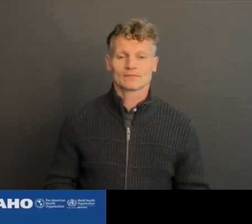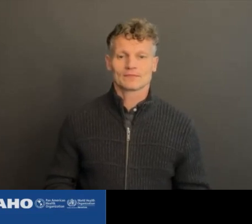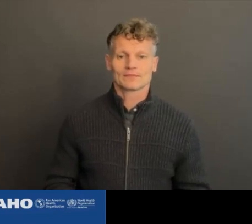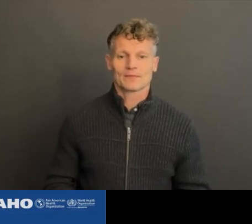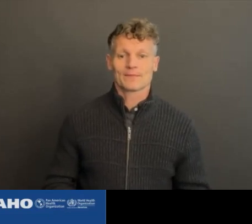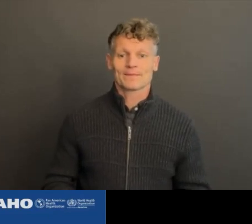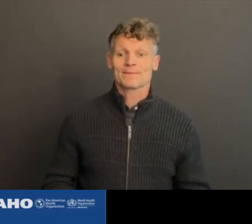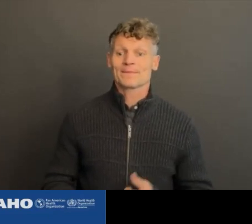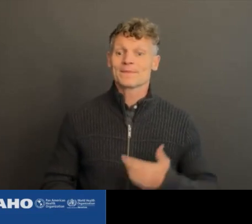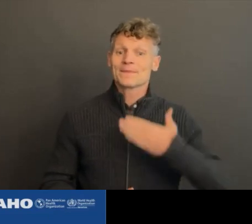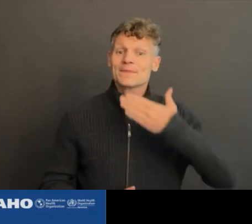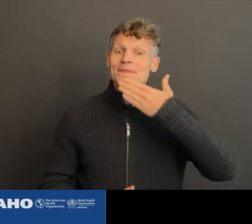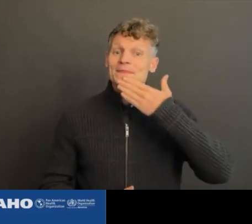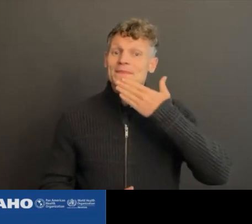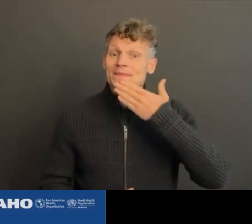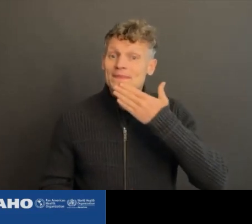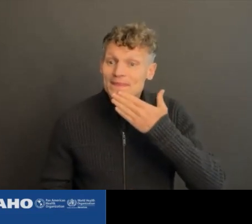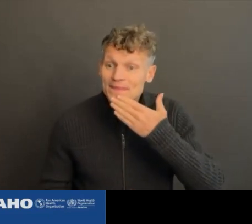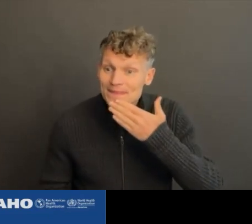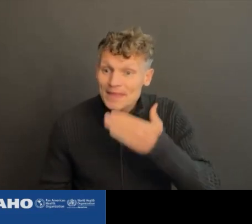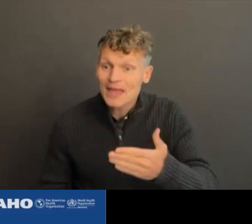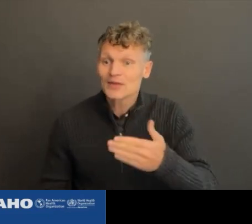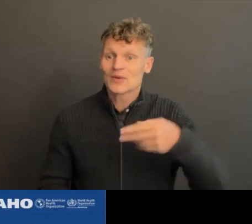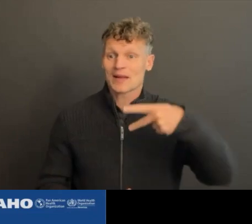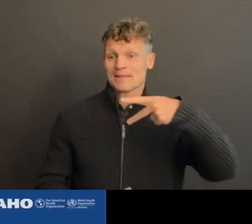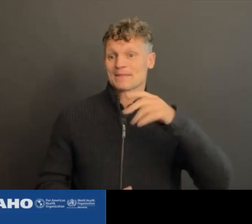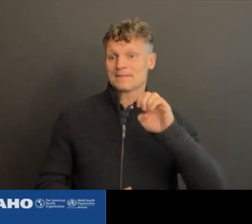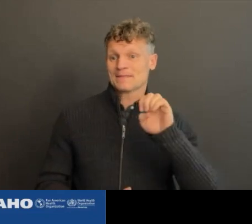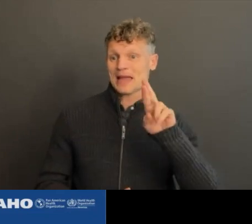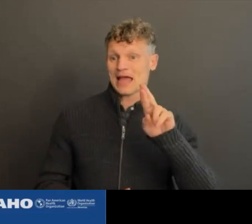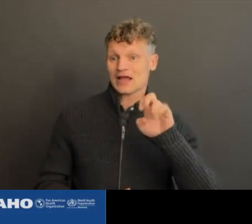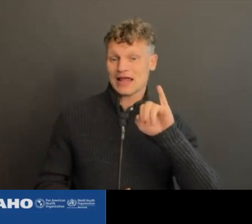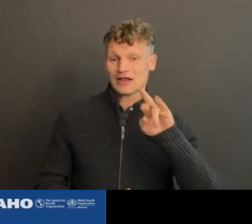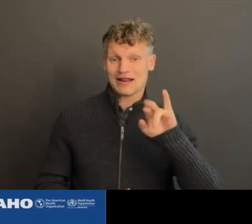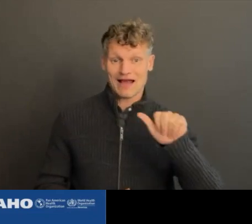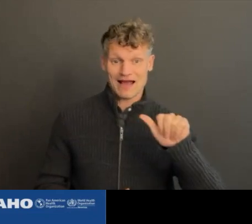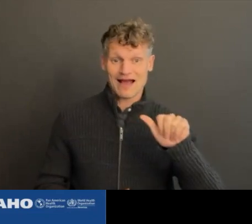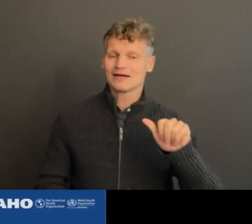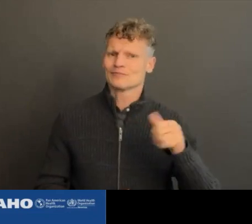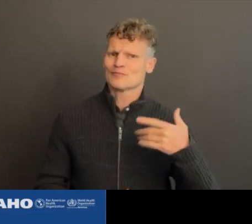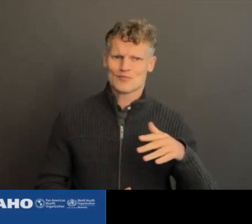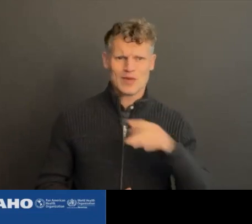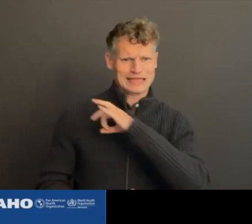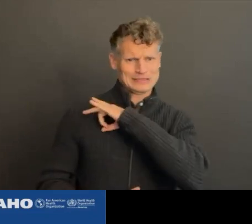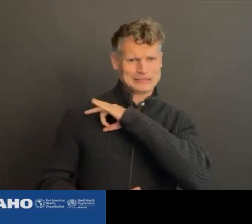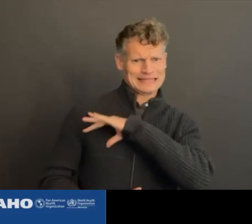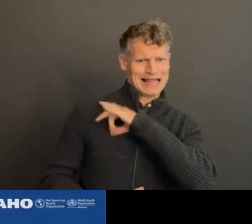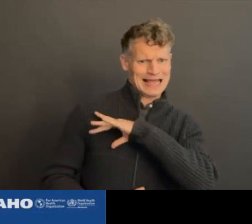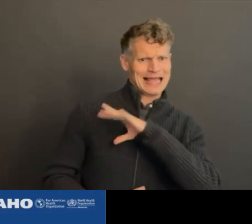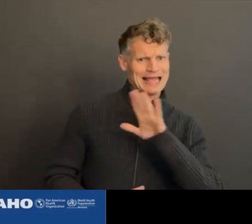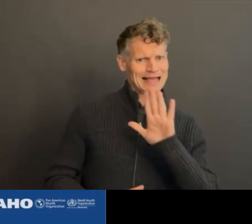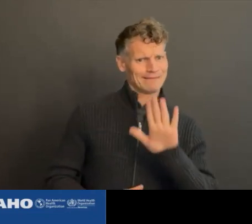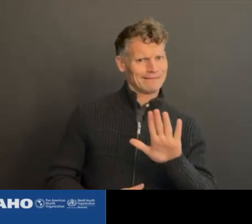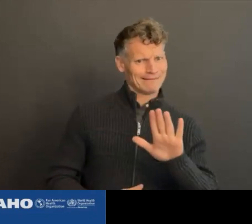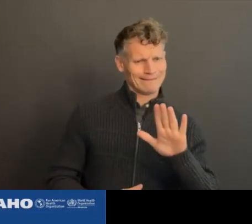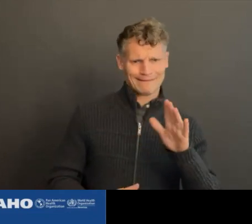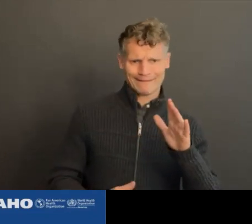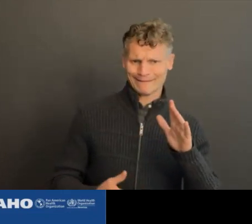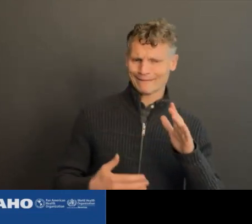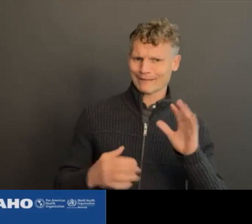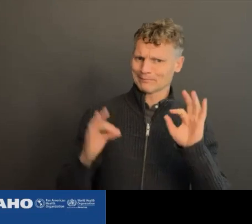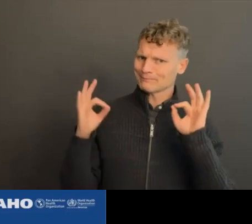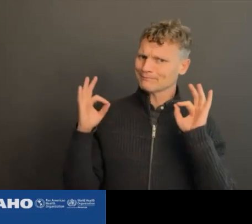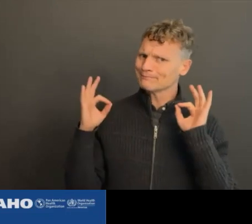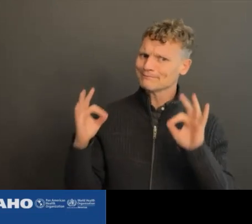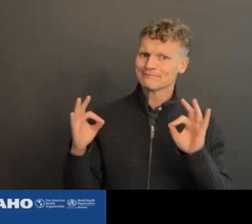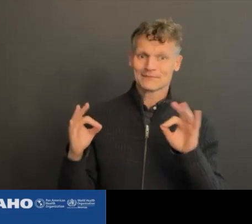Thank you so much, Dr. Pereira, for sharing Muchísimas to gracias, doctora Pereira, por compartir con nosotros estas experiencias innovadoras.